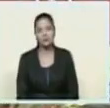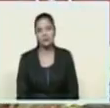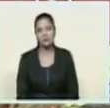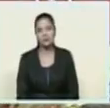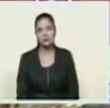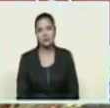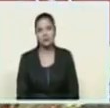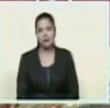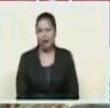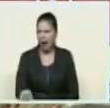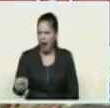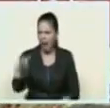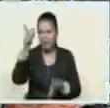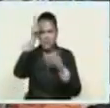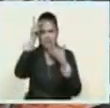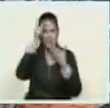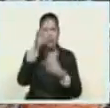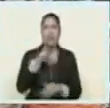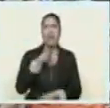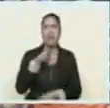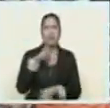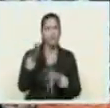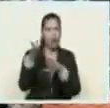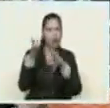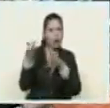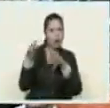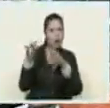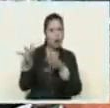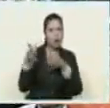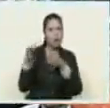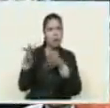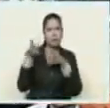mire el indio gente que le gusta la música llanera